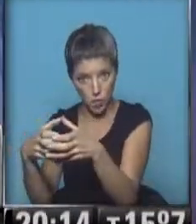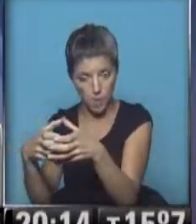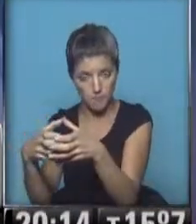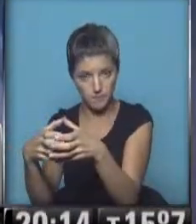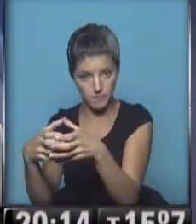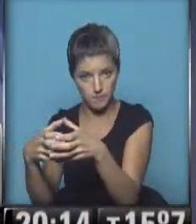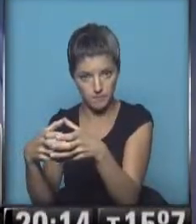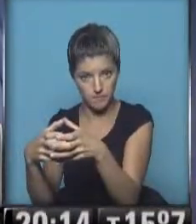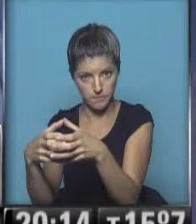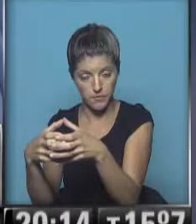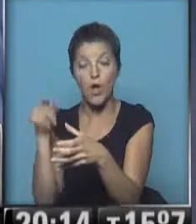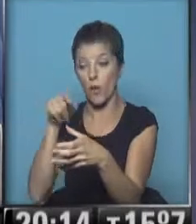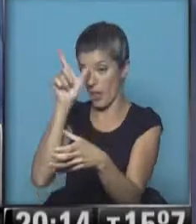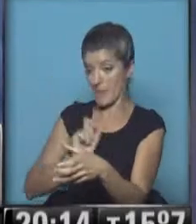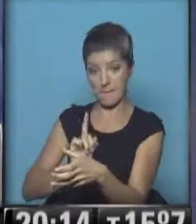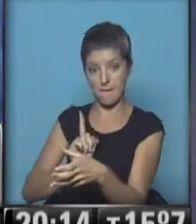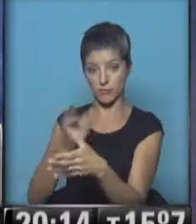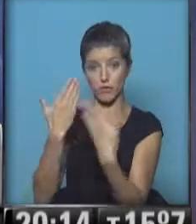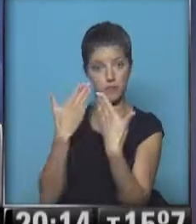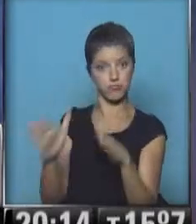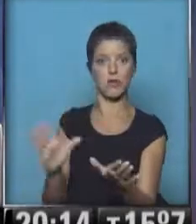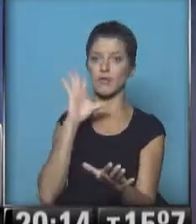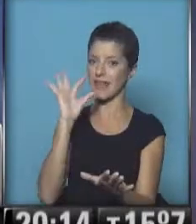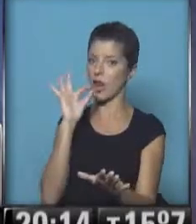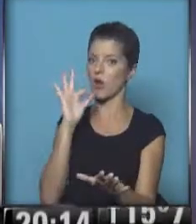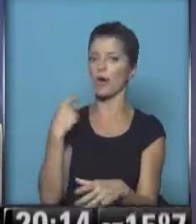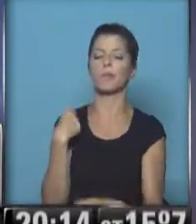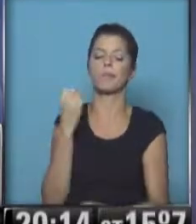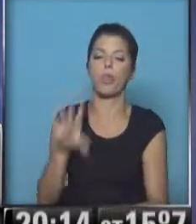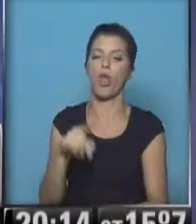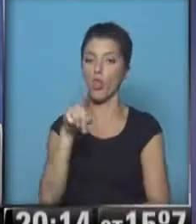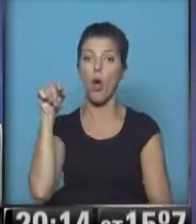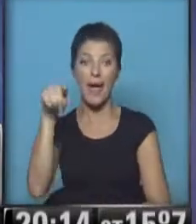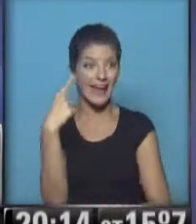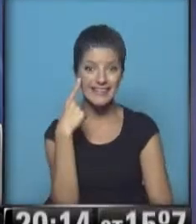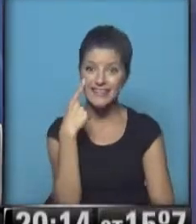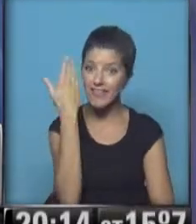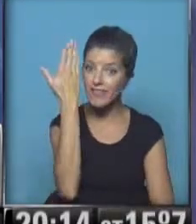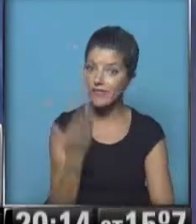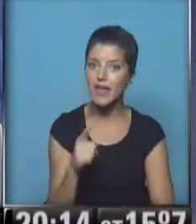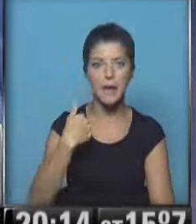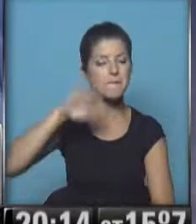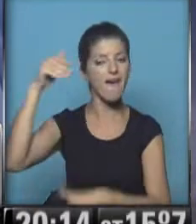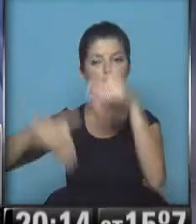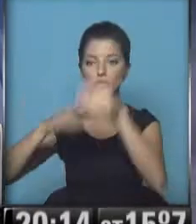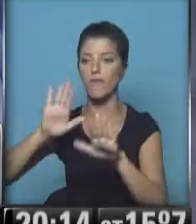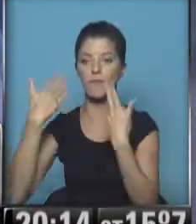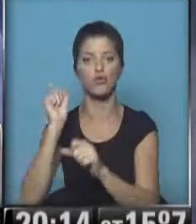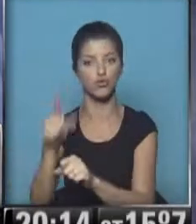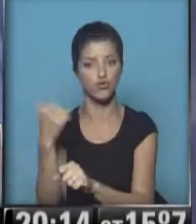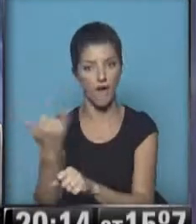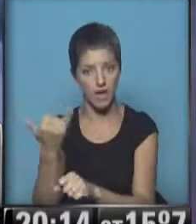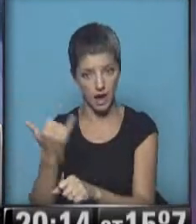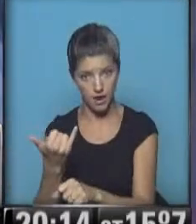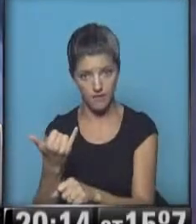salida del frente darío de susto si no es una cosa menor para más a poker al intendente que más votos le había aportado